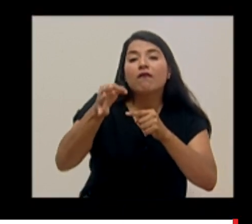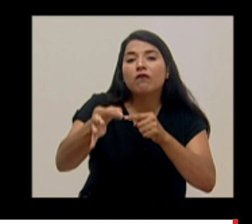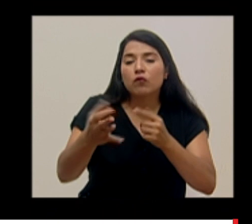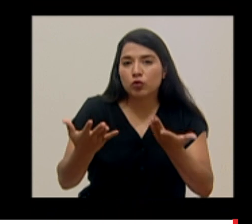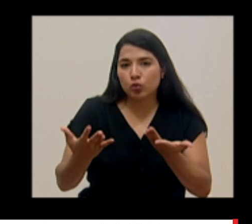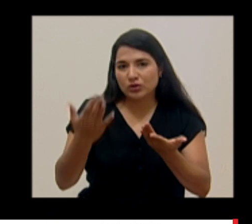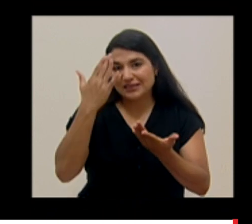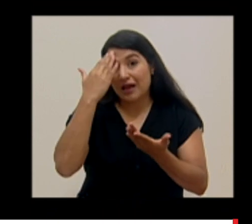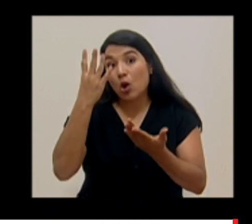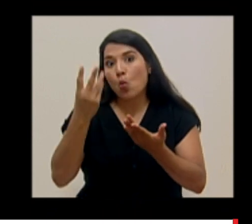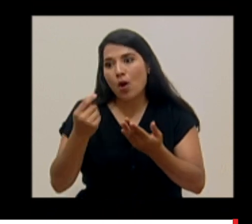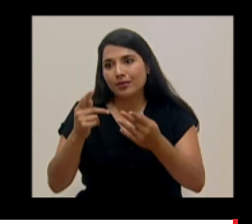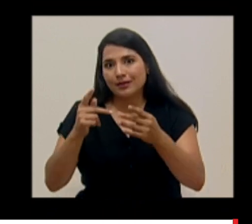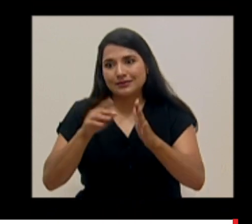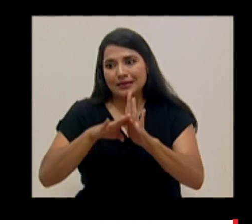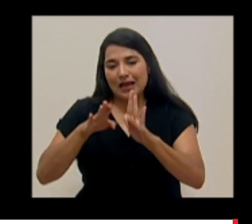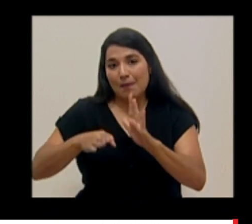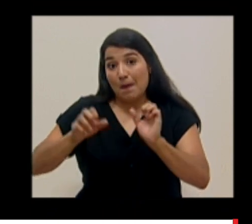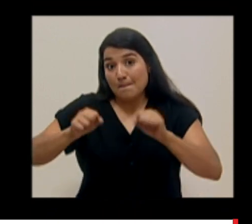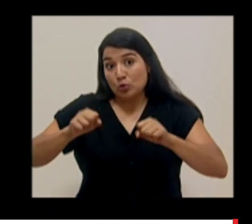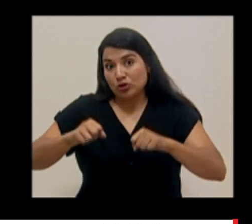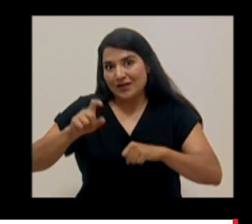Vemos aquí.